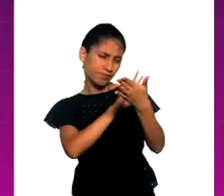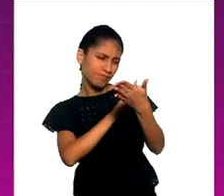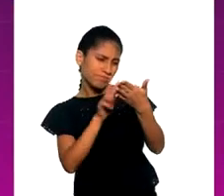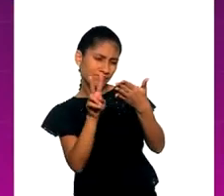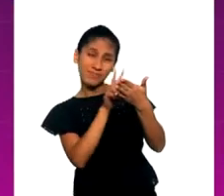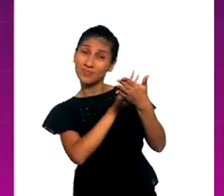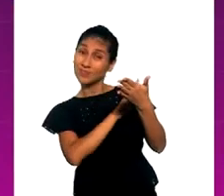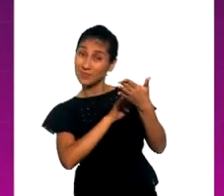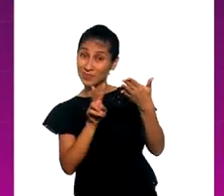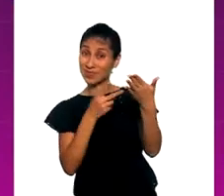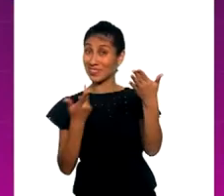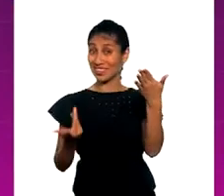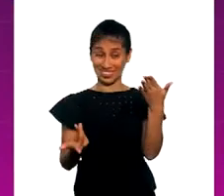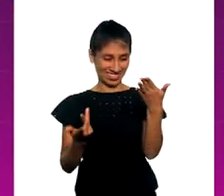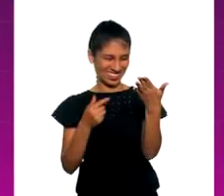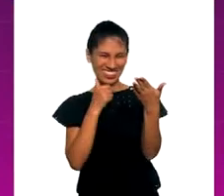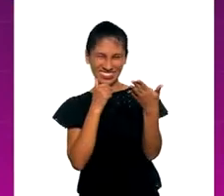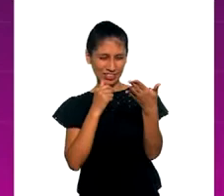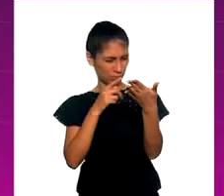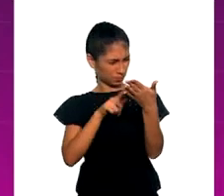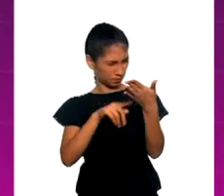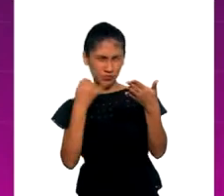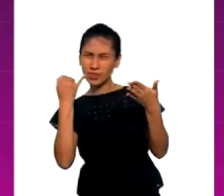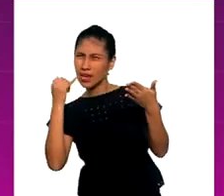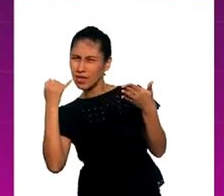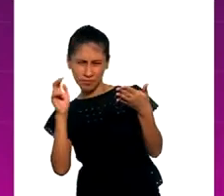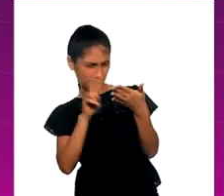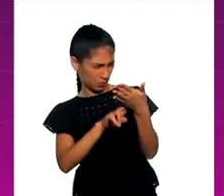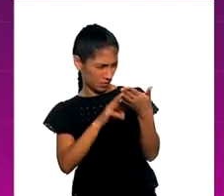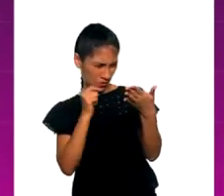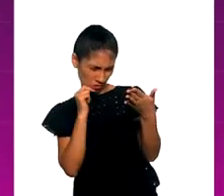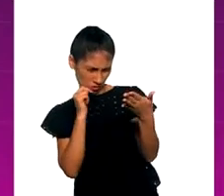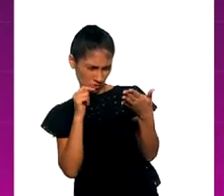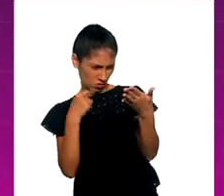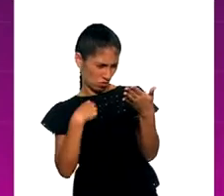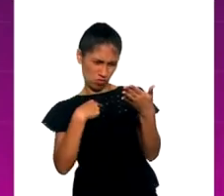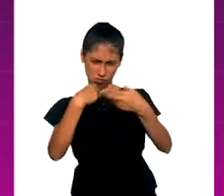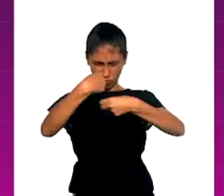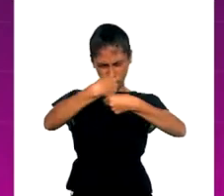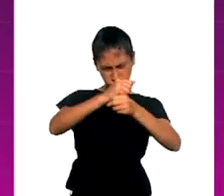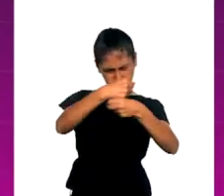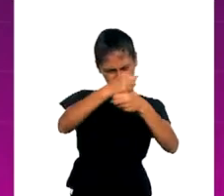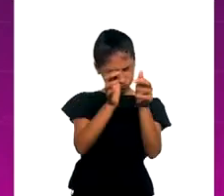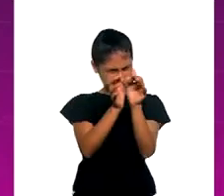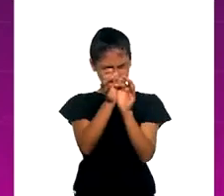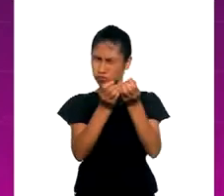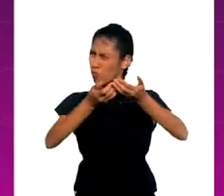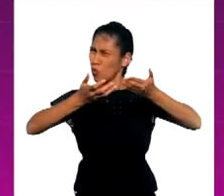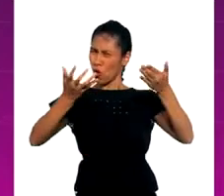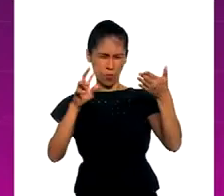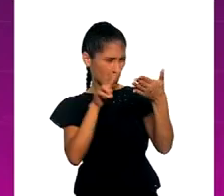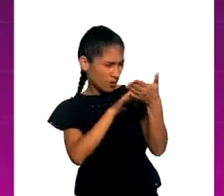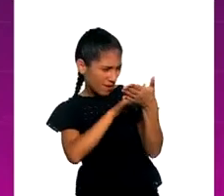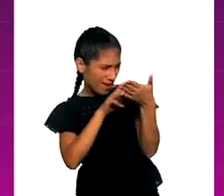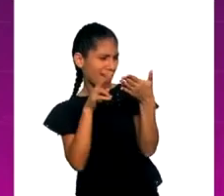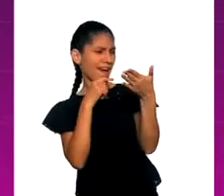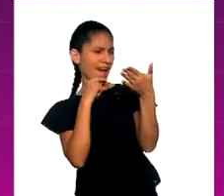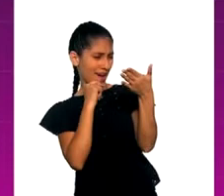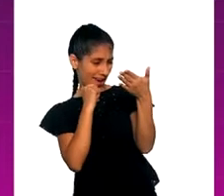en el instructivo con la información sobre cómo armar la figura elegida